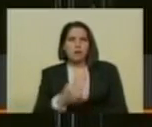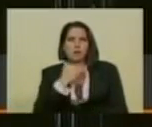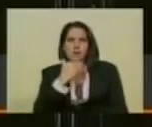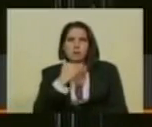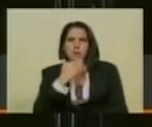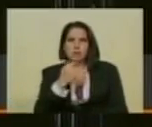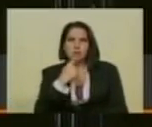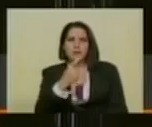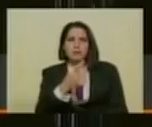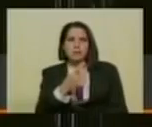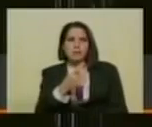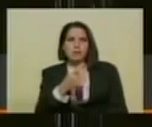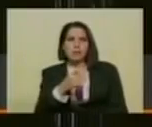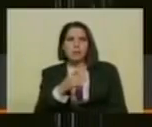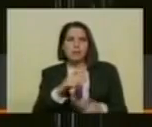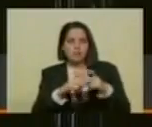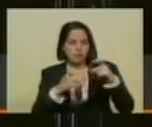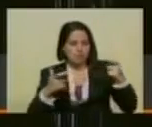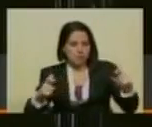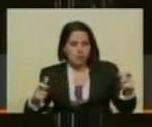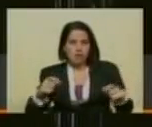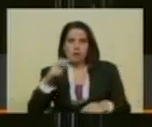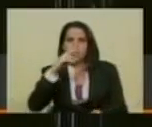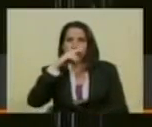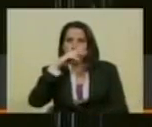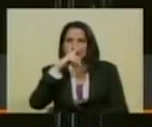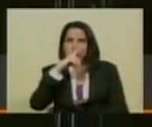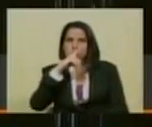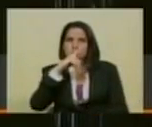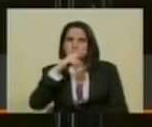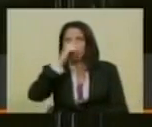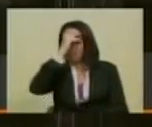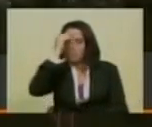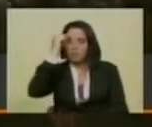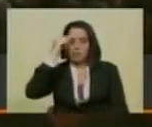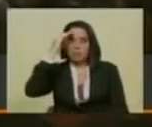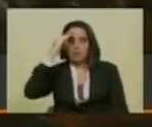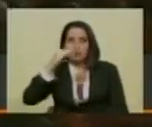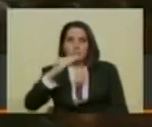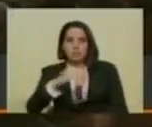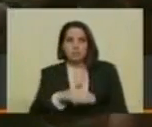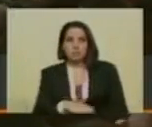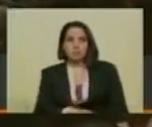generosas y fervientes palabras el general en jefe Vladimir Padrino López.